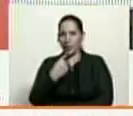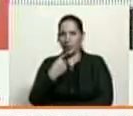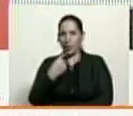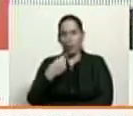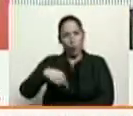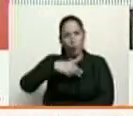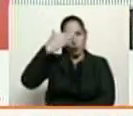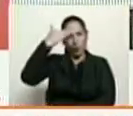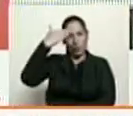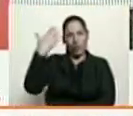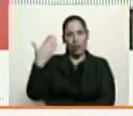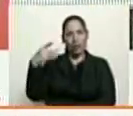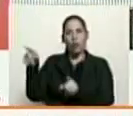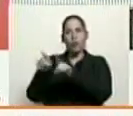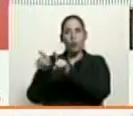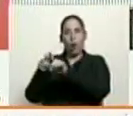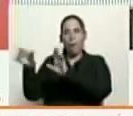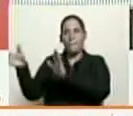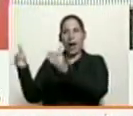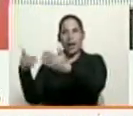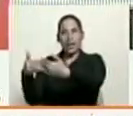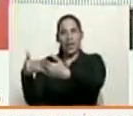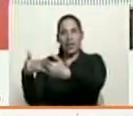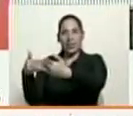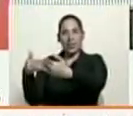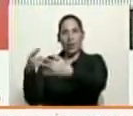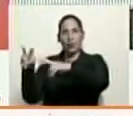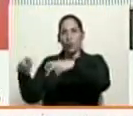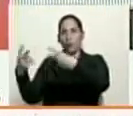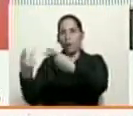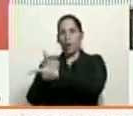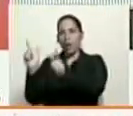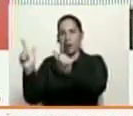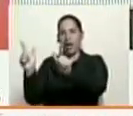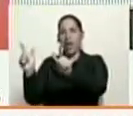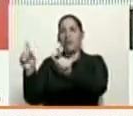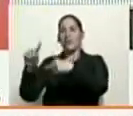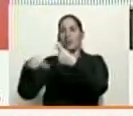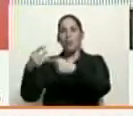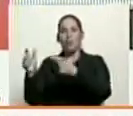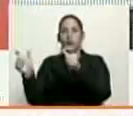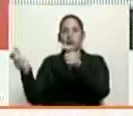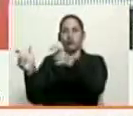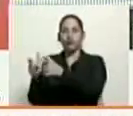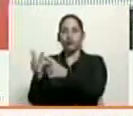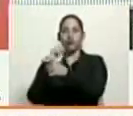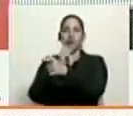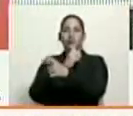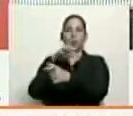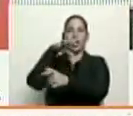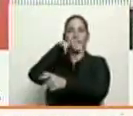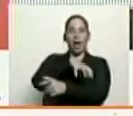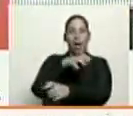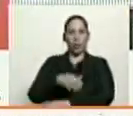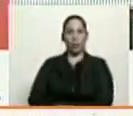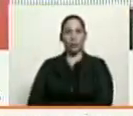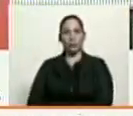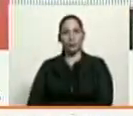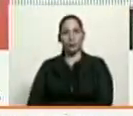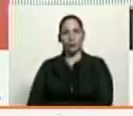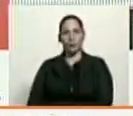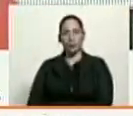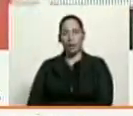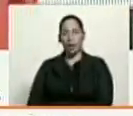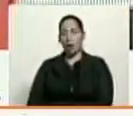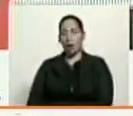así, un paquete neoliberal, y lo primero que harán sería reducir el tamaño del Estado, llevándose por delante más de 2 millones de